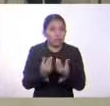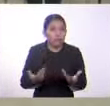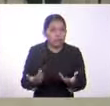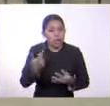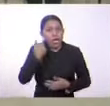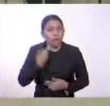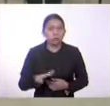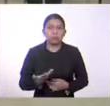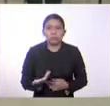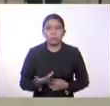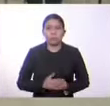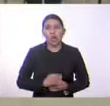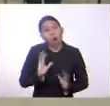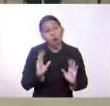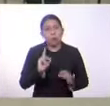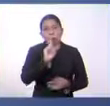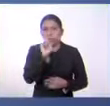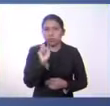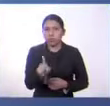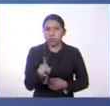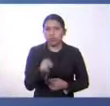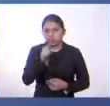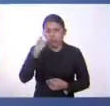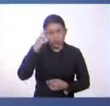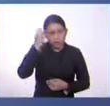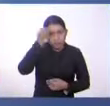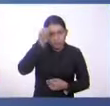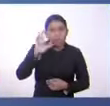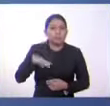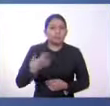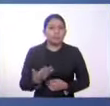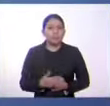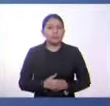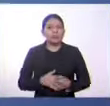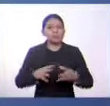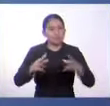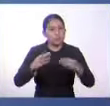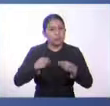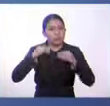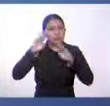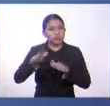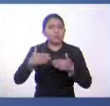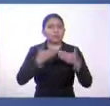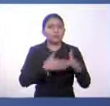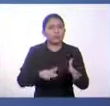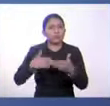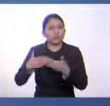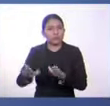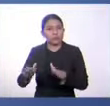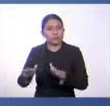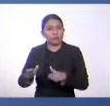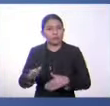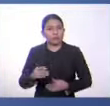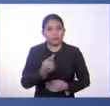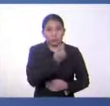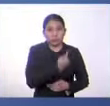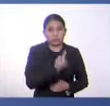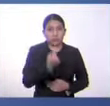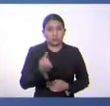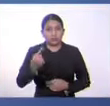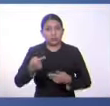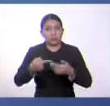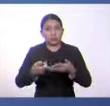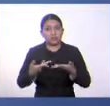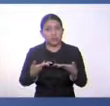algunos ejemplos o tal vez preguntarle qué piensa usted de los reconocimientos a la diversidad, entre los cuales están los